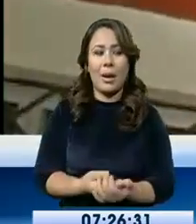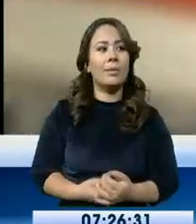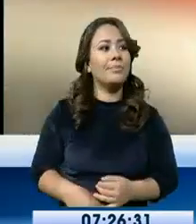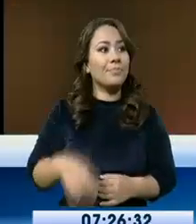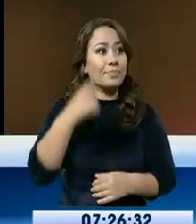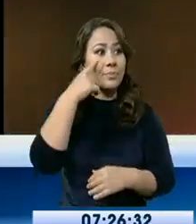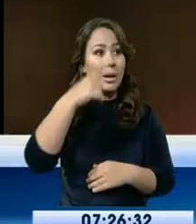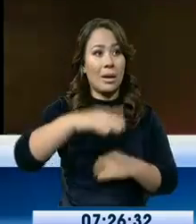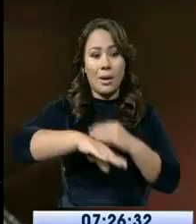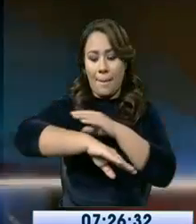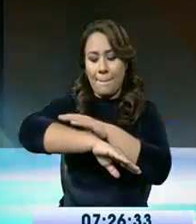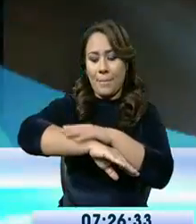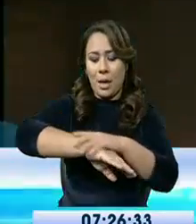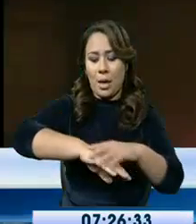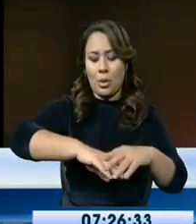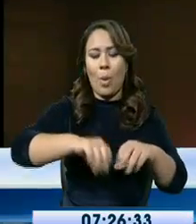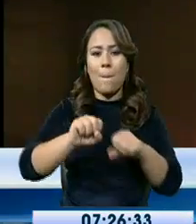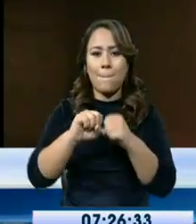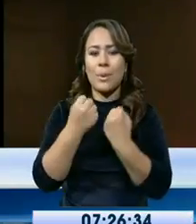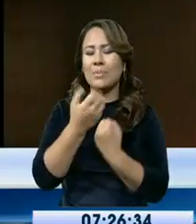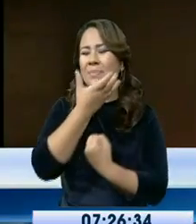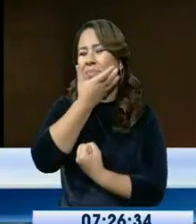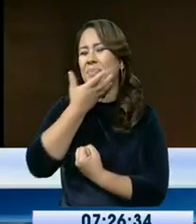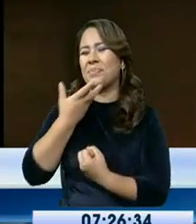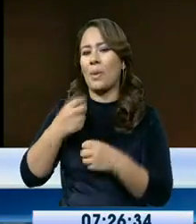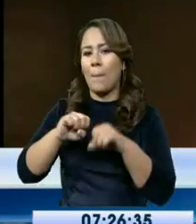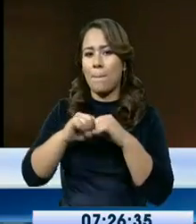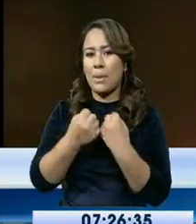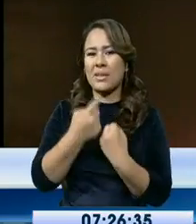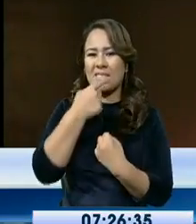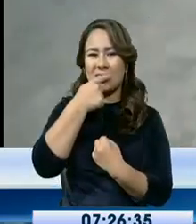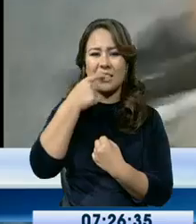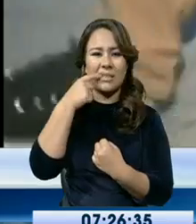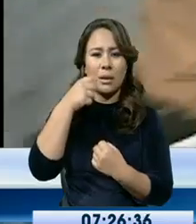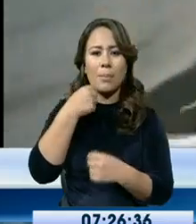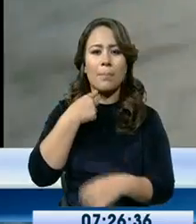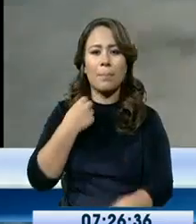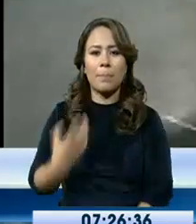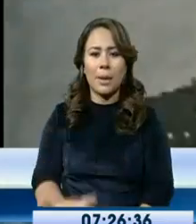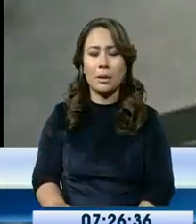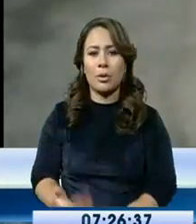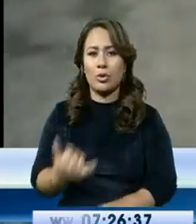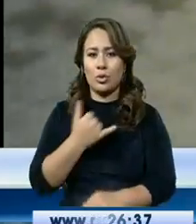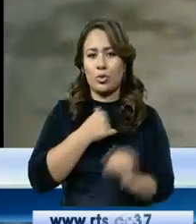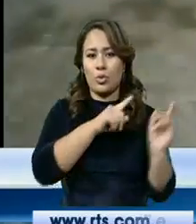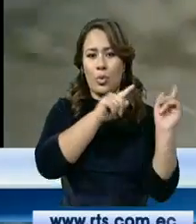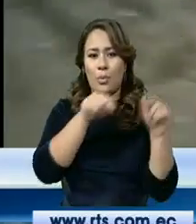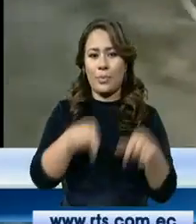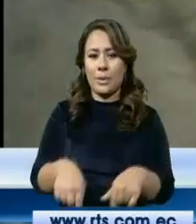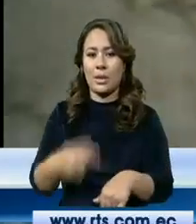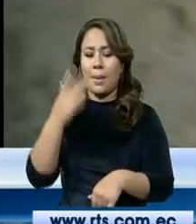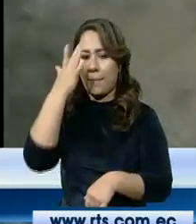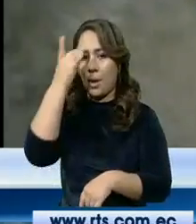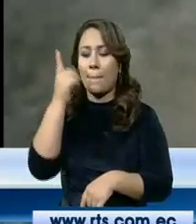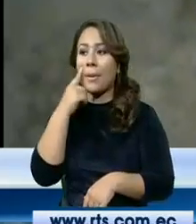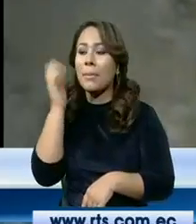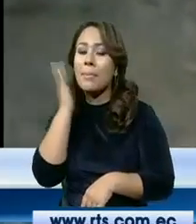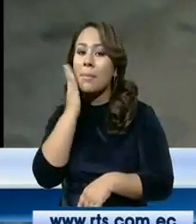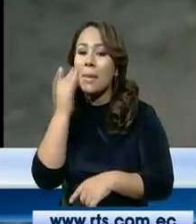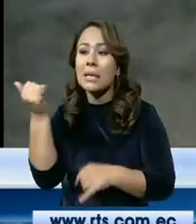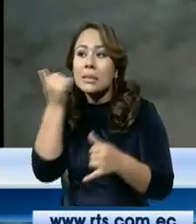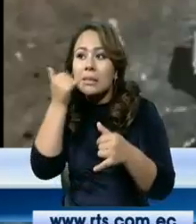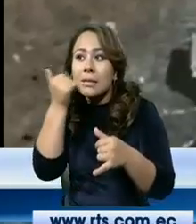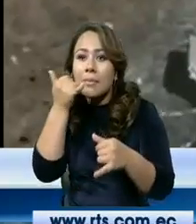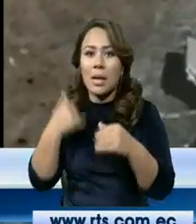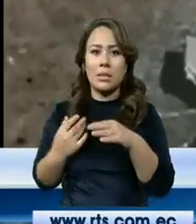quebrada la mano y la mandíbula se la ha volado algunos dientes. Yo vine porque unos padres de familia me llamaron porque se han trepado por el